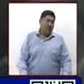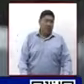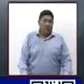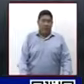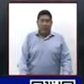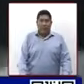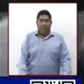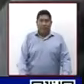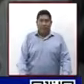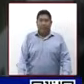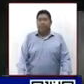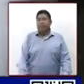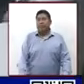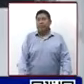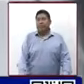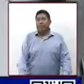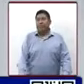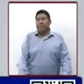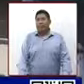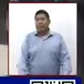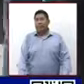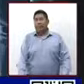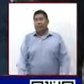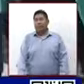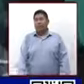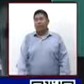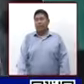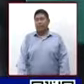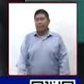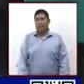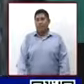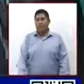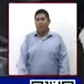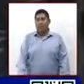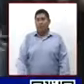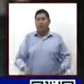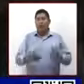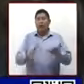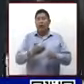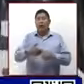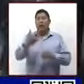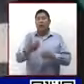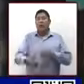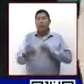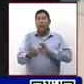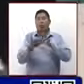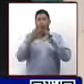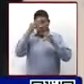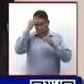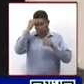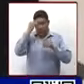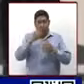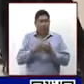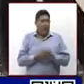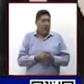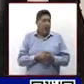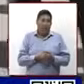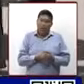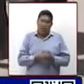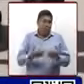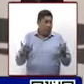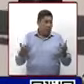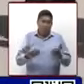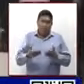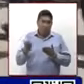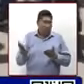¿Por qué no te has metido con una niña? Ahora ha terminado ya de prestar declaraciones el presunto autor y va